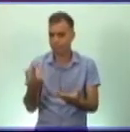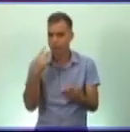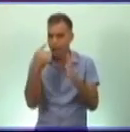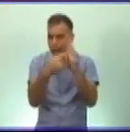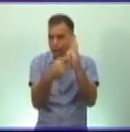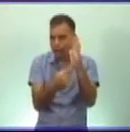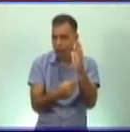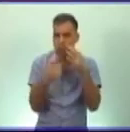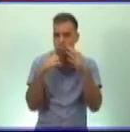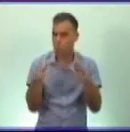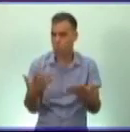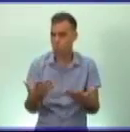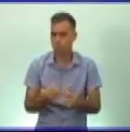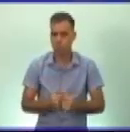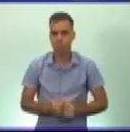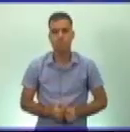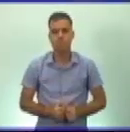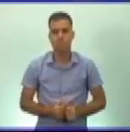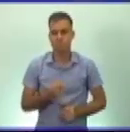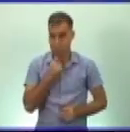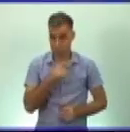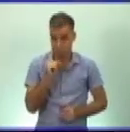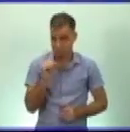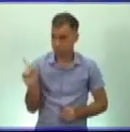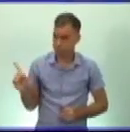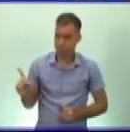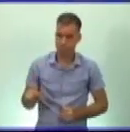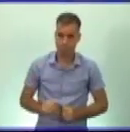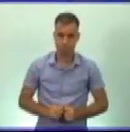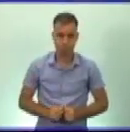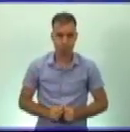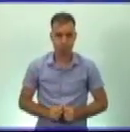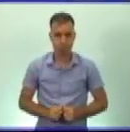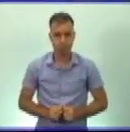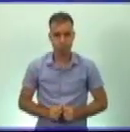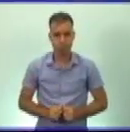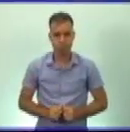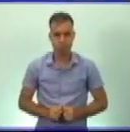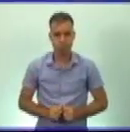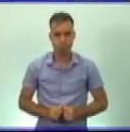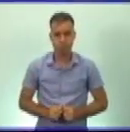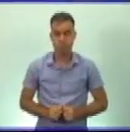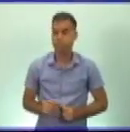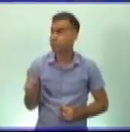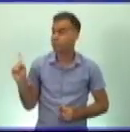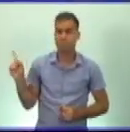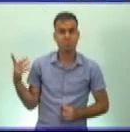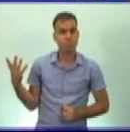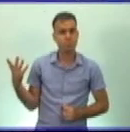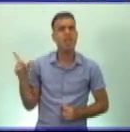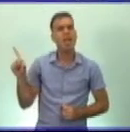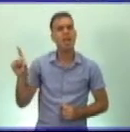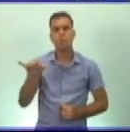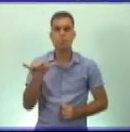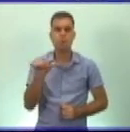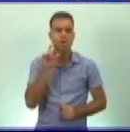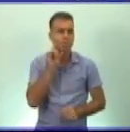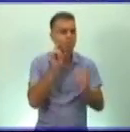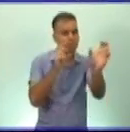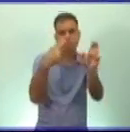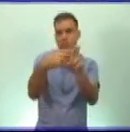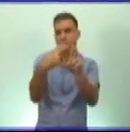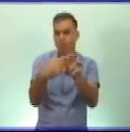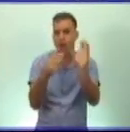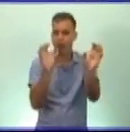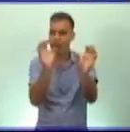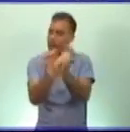aspectos importantes. Por ejemplo, aquí estamos observando que inicialmente tenemos todavía un esquema de reacción. ¿Por qué? Porque